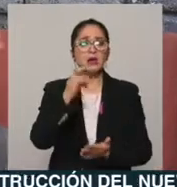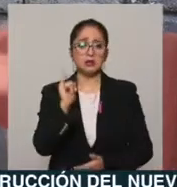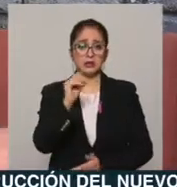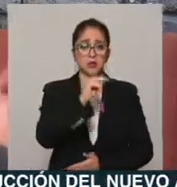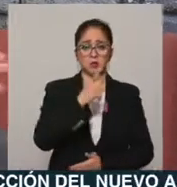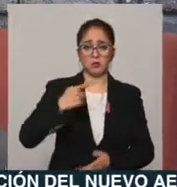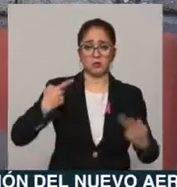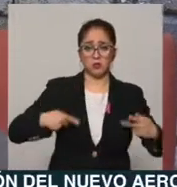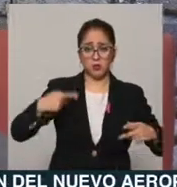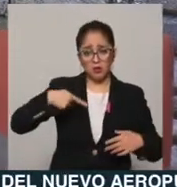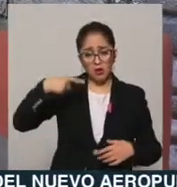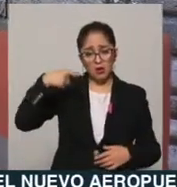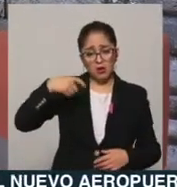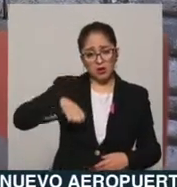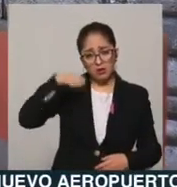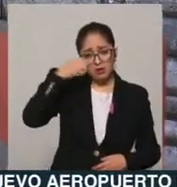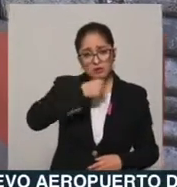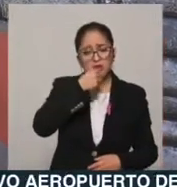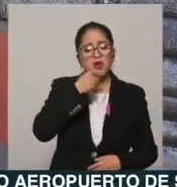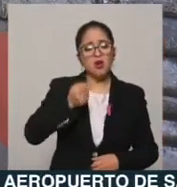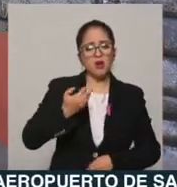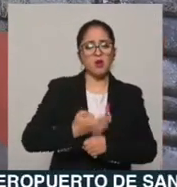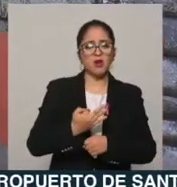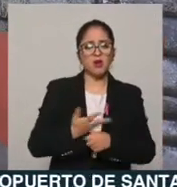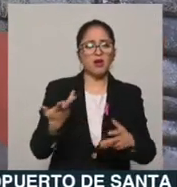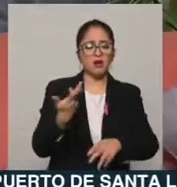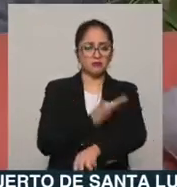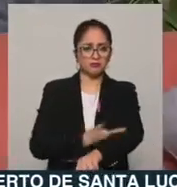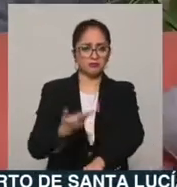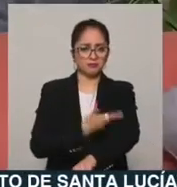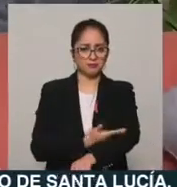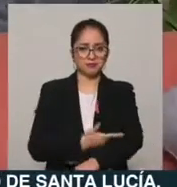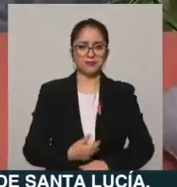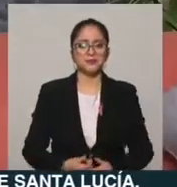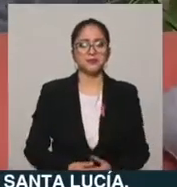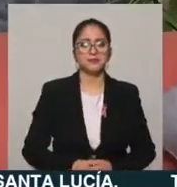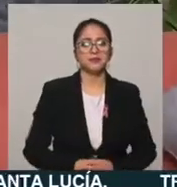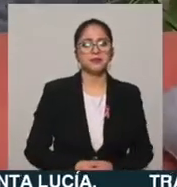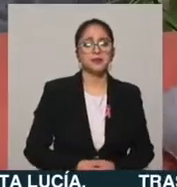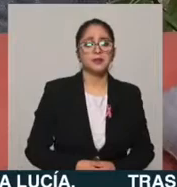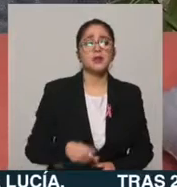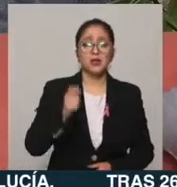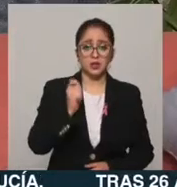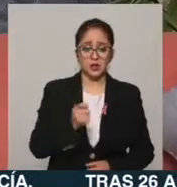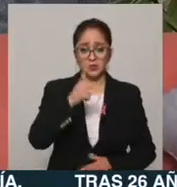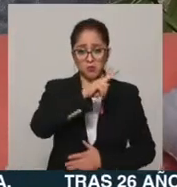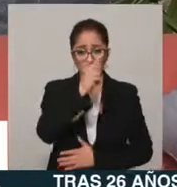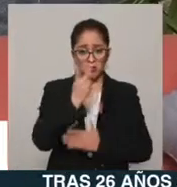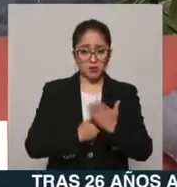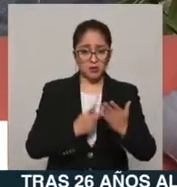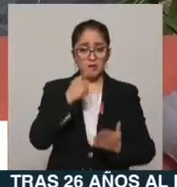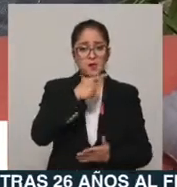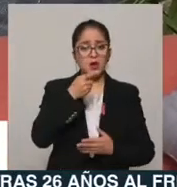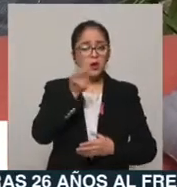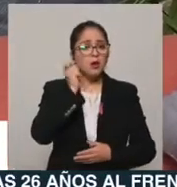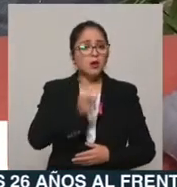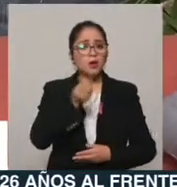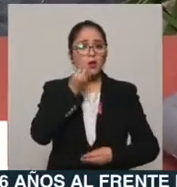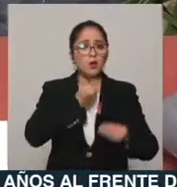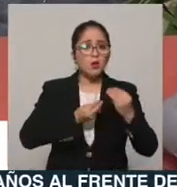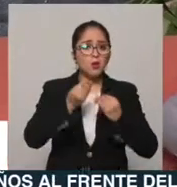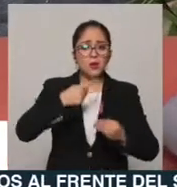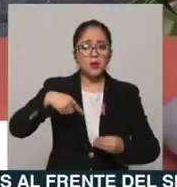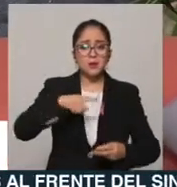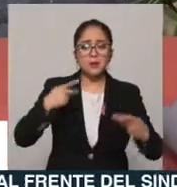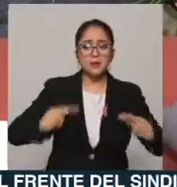mayores. ¿Cómo va la situación? Sí, mira, el programa de la pensión alimenticia para las personas mayores ha sido un programa